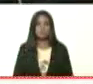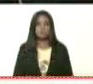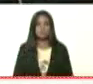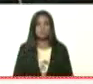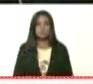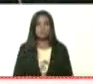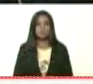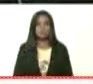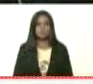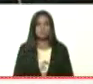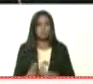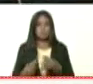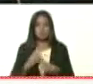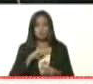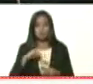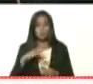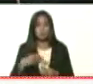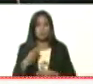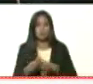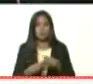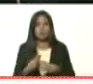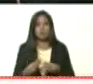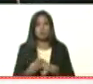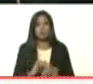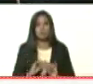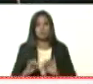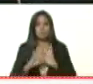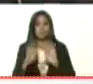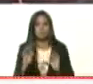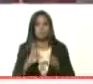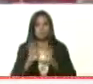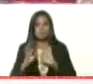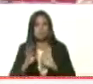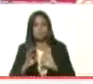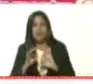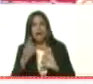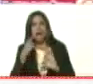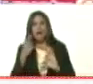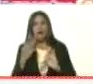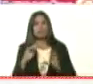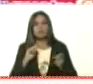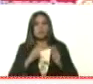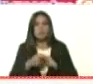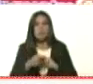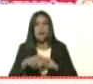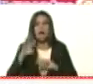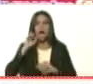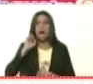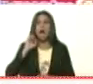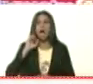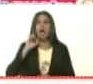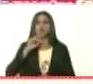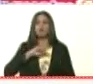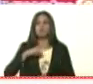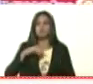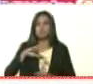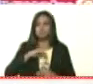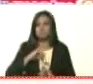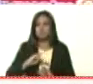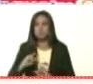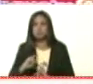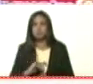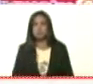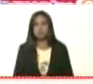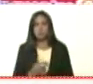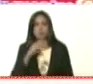Y como nosotros somos capaces, de a Trotsky, de interpretarlo y tomar sus aportes también,